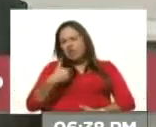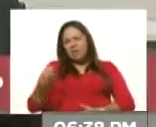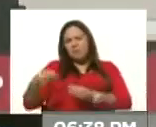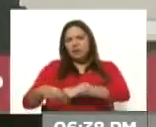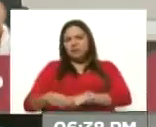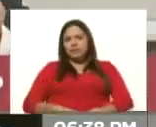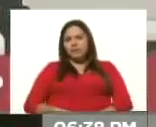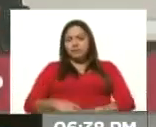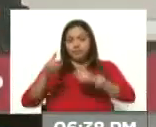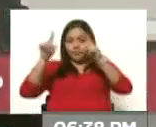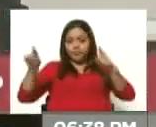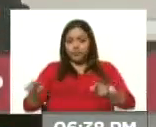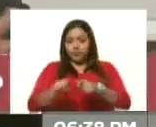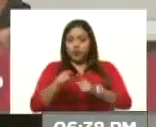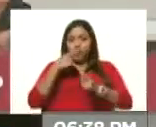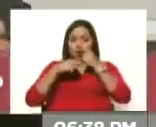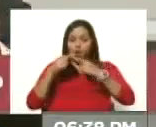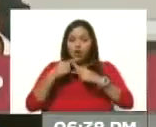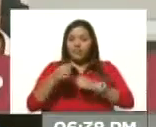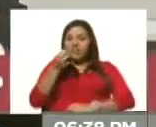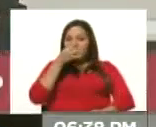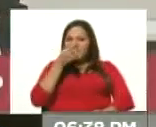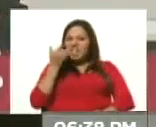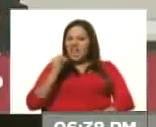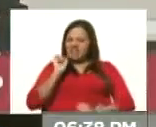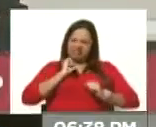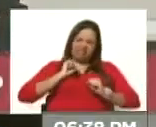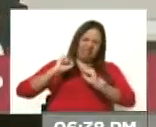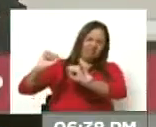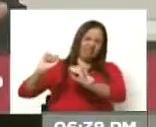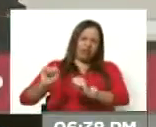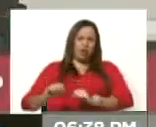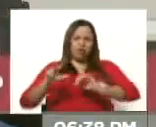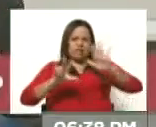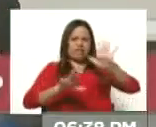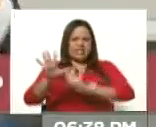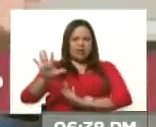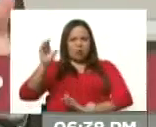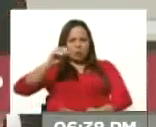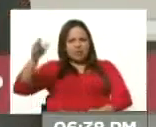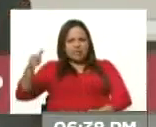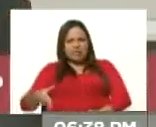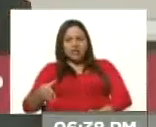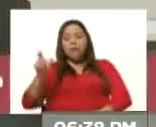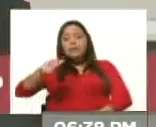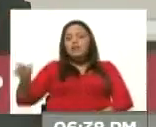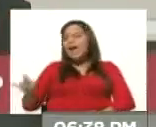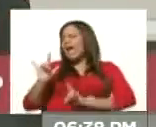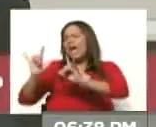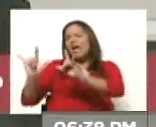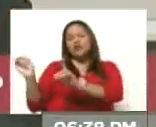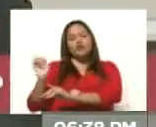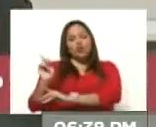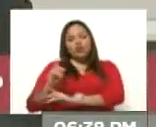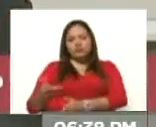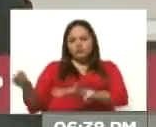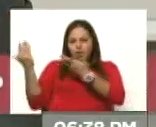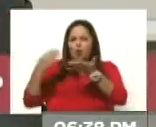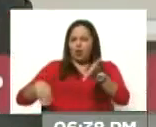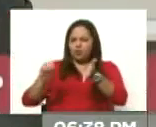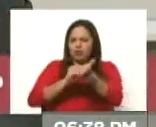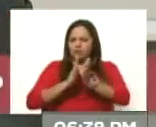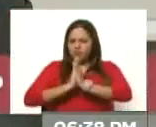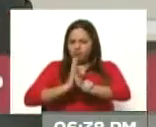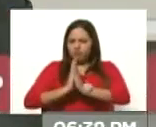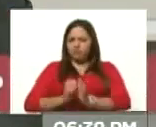lámina que el color verde significa el nivel de rechazo no vaya a pesar del 85% verde de que la gente los quiere mucho vamos a colocar la lámina otra vez por favor